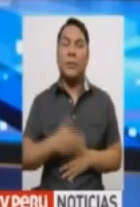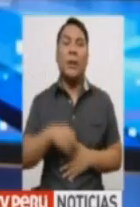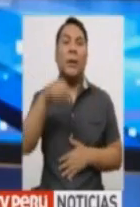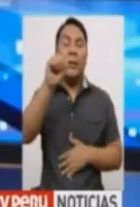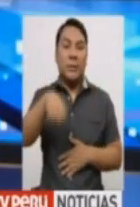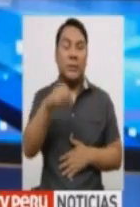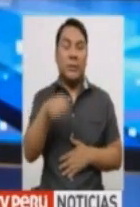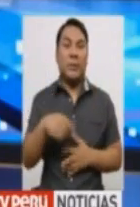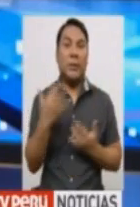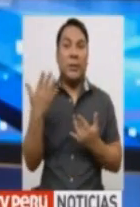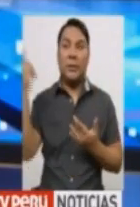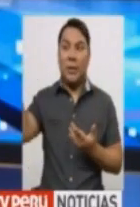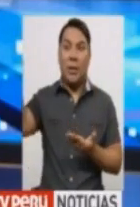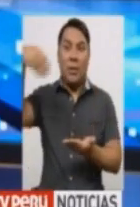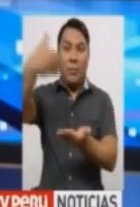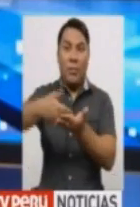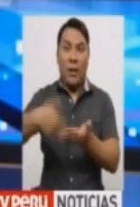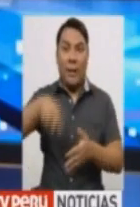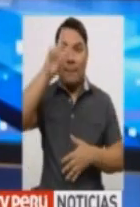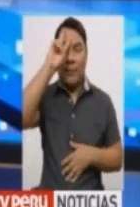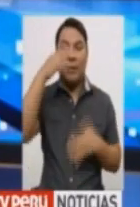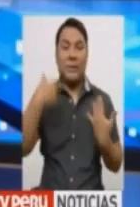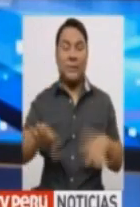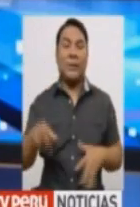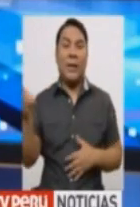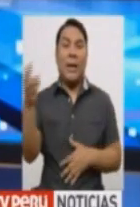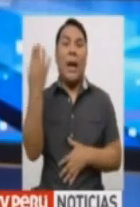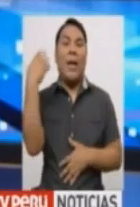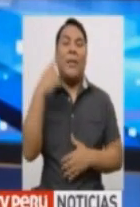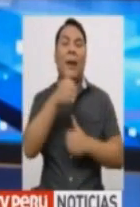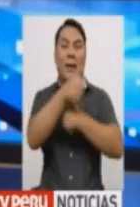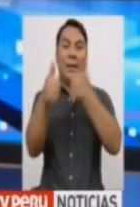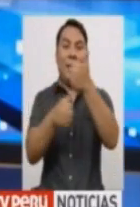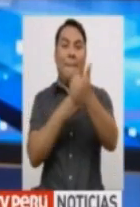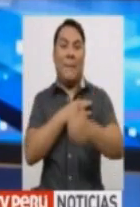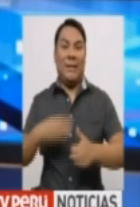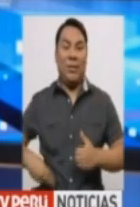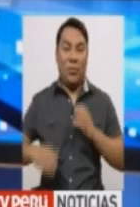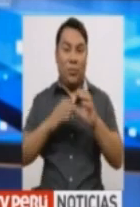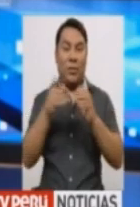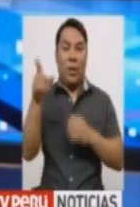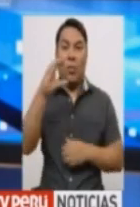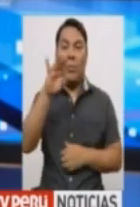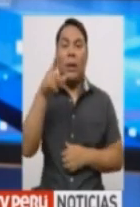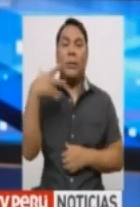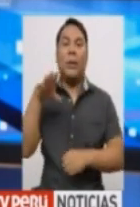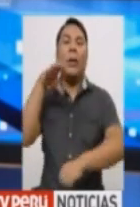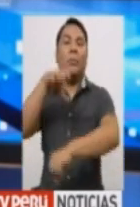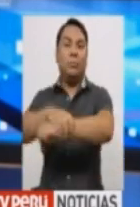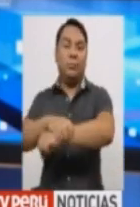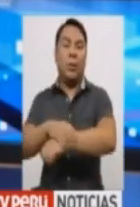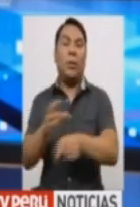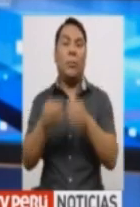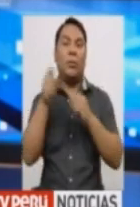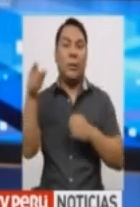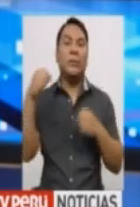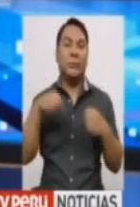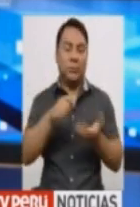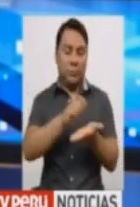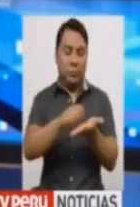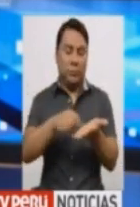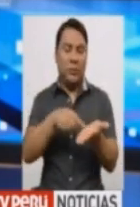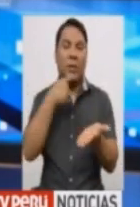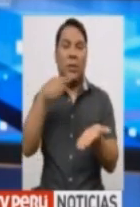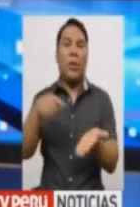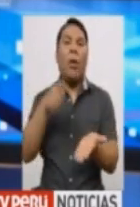Apenas llegue al país, el ex viceministro de Comunicaciones de Jorge Cuba será detenido porque tiene una orden de prisión